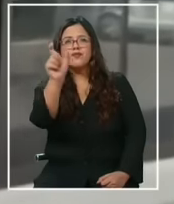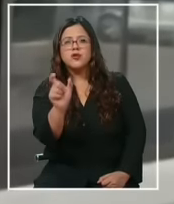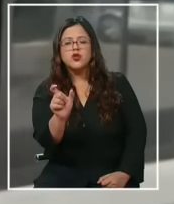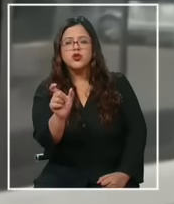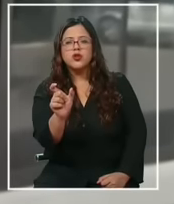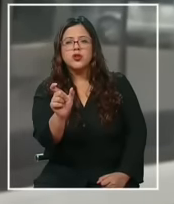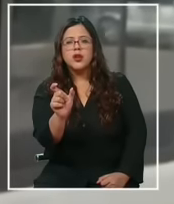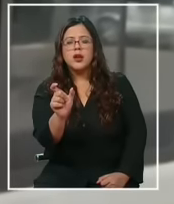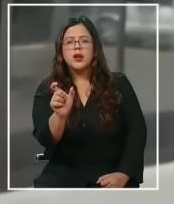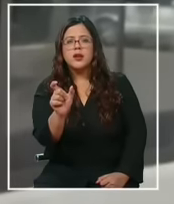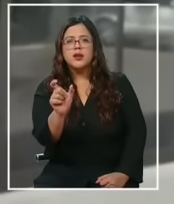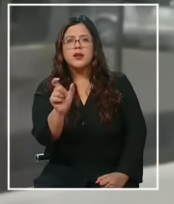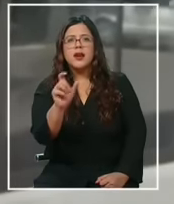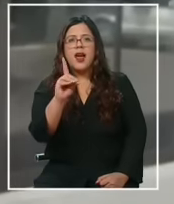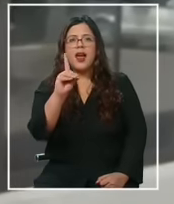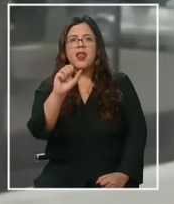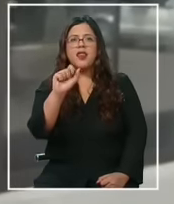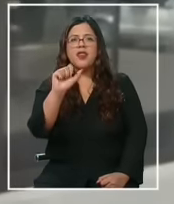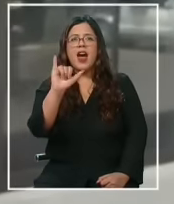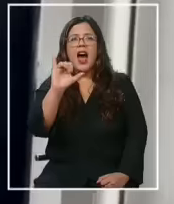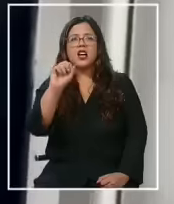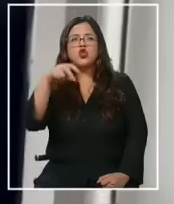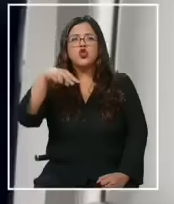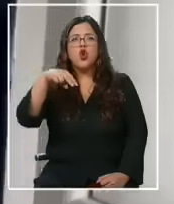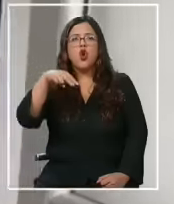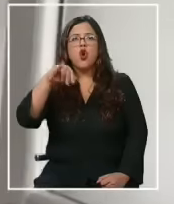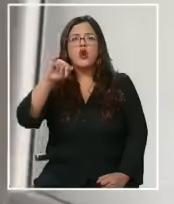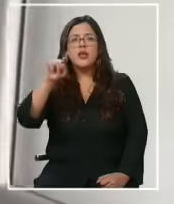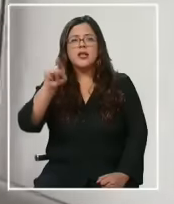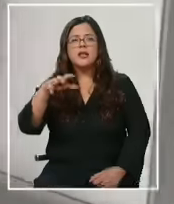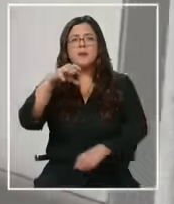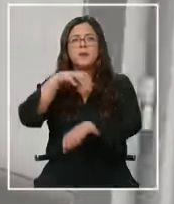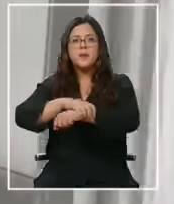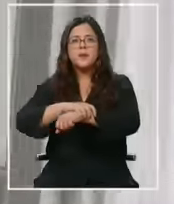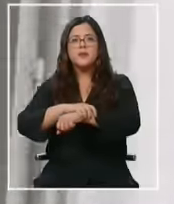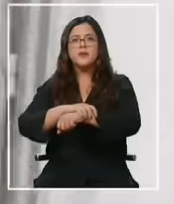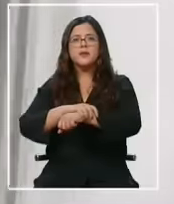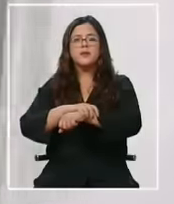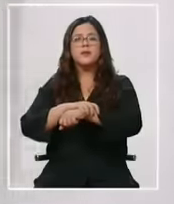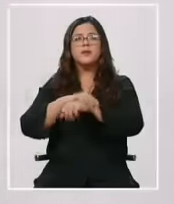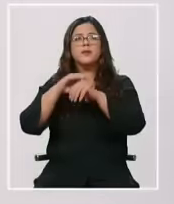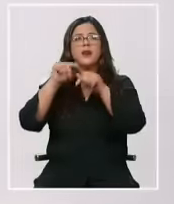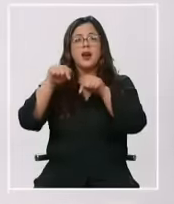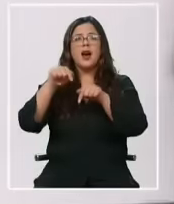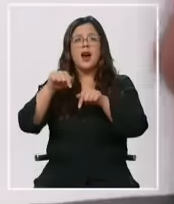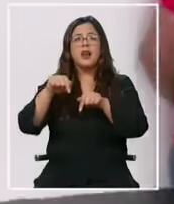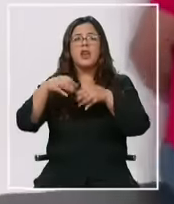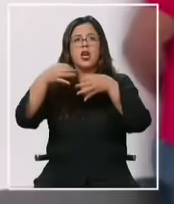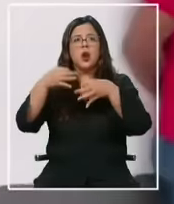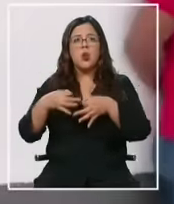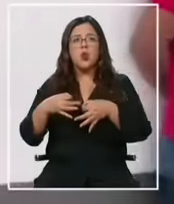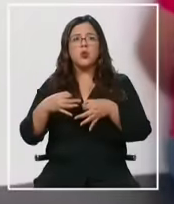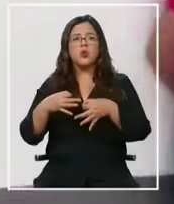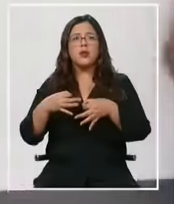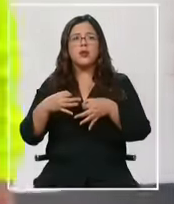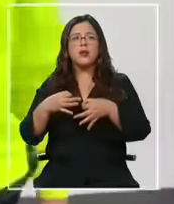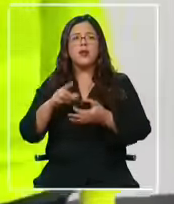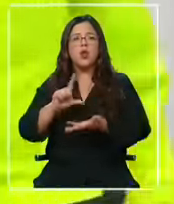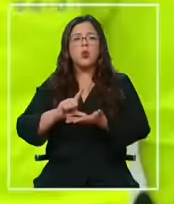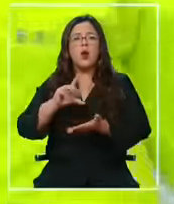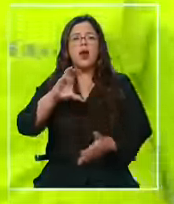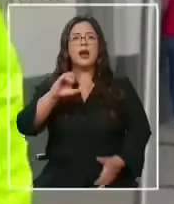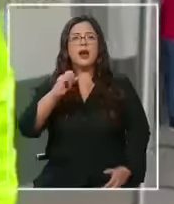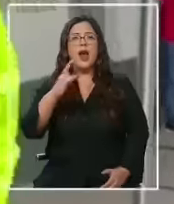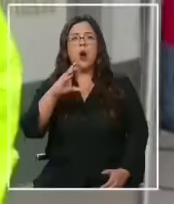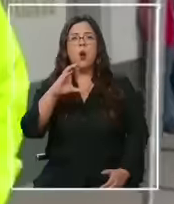persona, de Dayonis Orozco? Pues que básicamente fue capturado en las últimas horas aquí, como usted lo dice, en la capital del departamento del Cauca, después de que